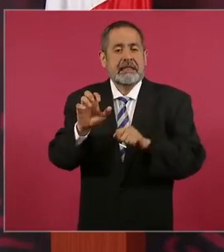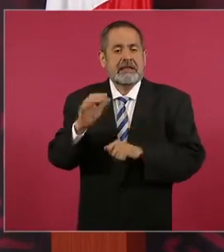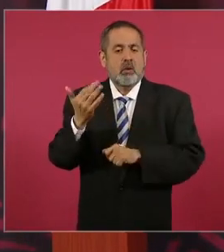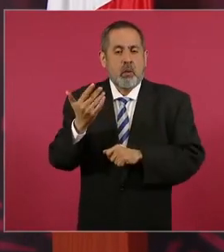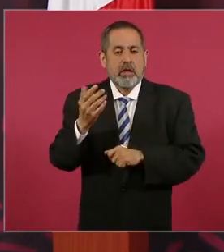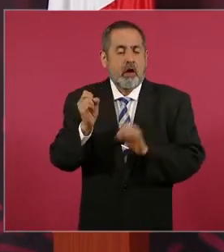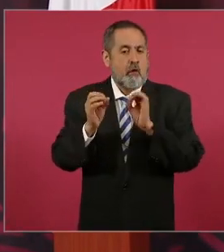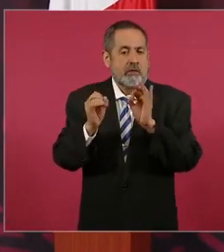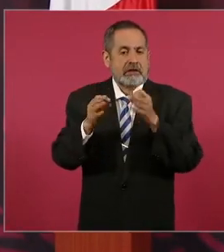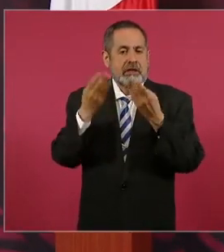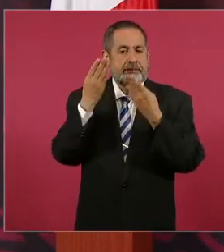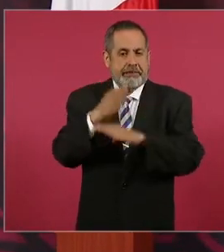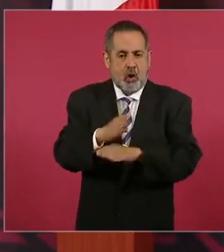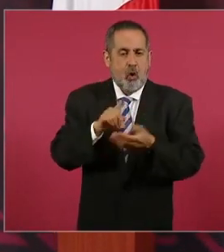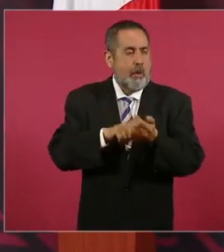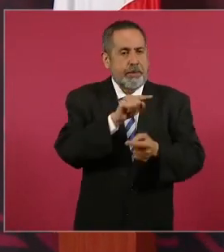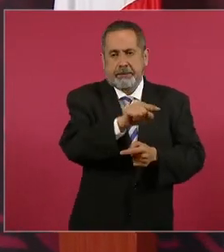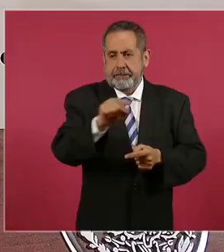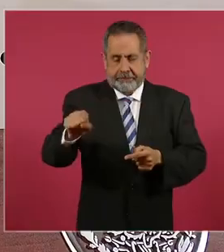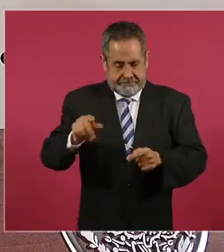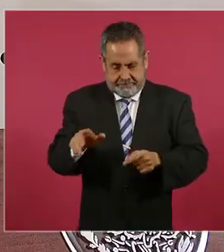2,750 sucursales.